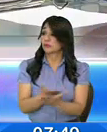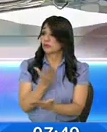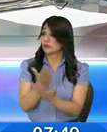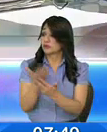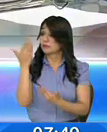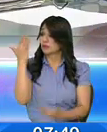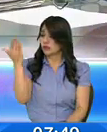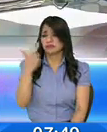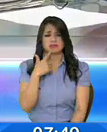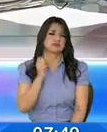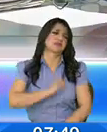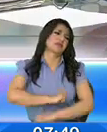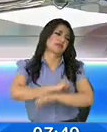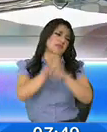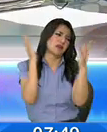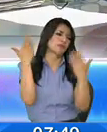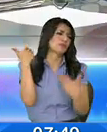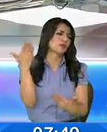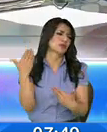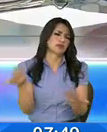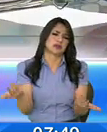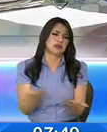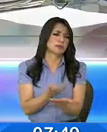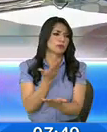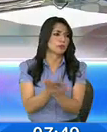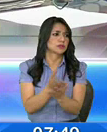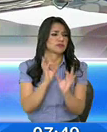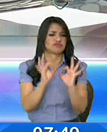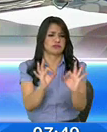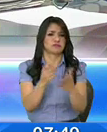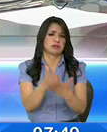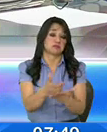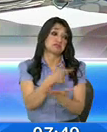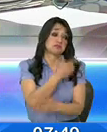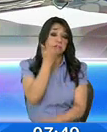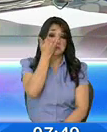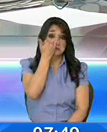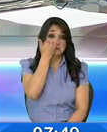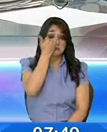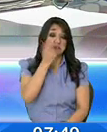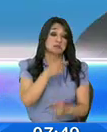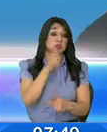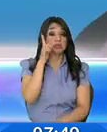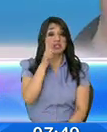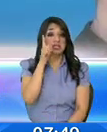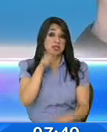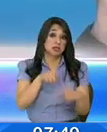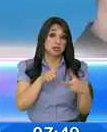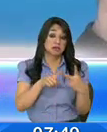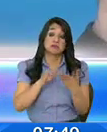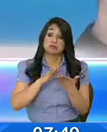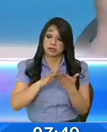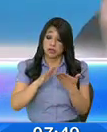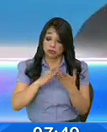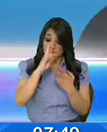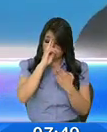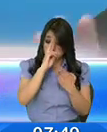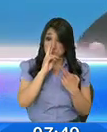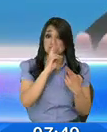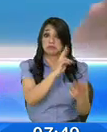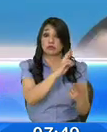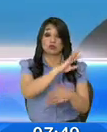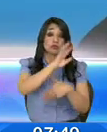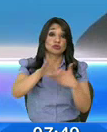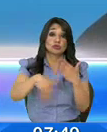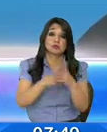totalmente política entonces si los señores indígenas y sus dirigentes con el debido conocimiento que yo tengo